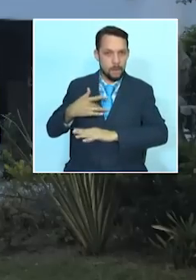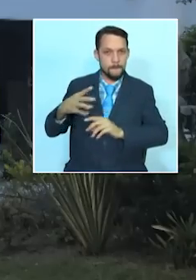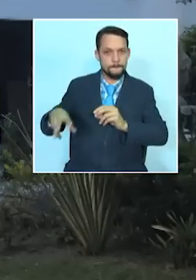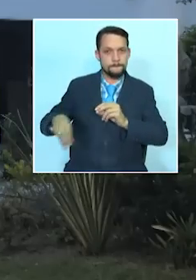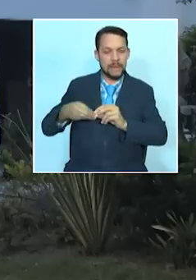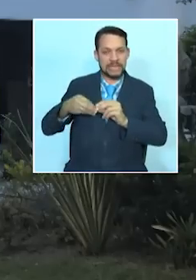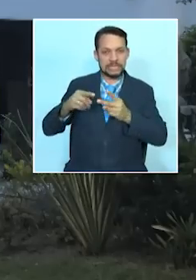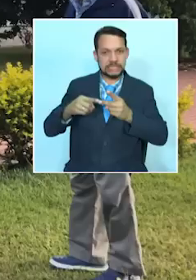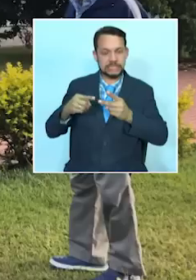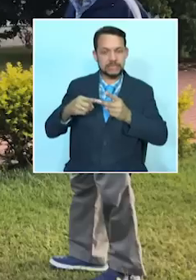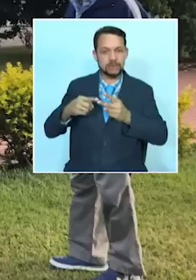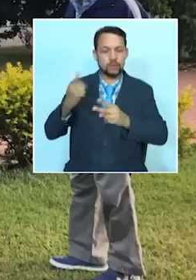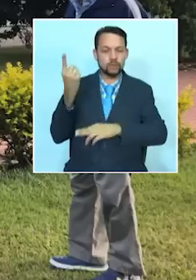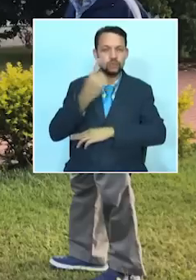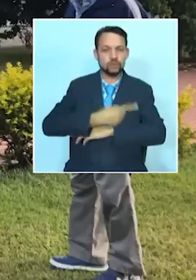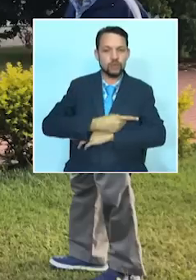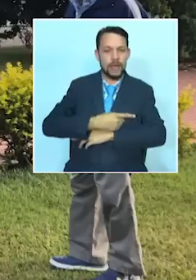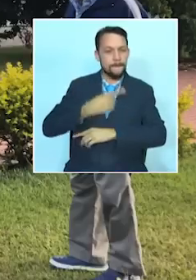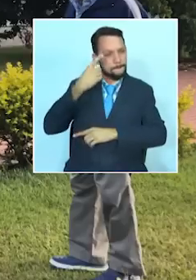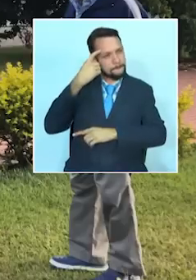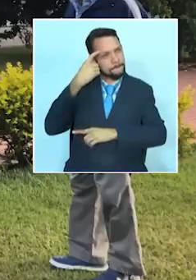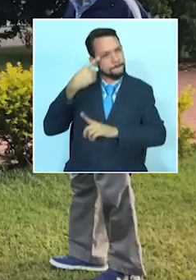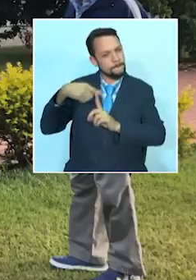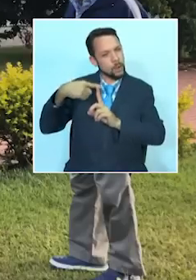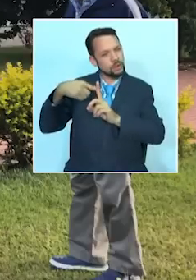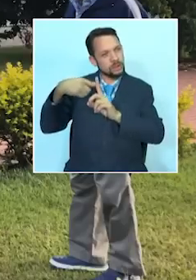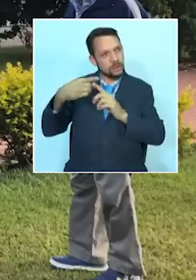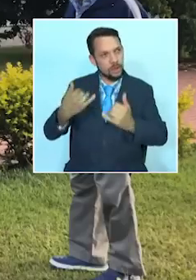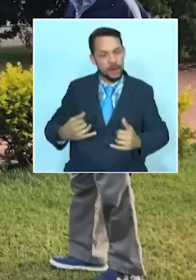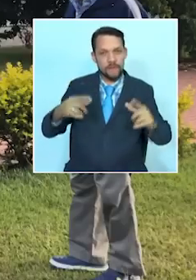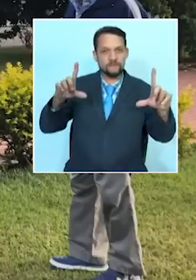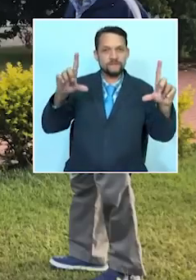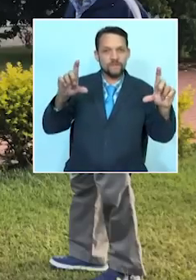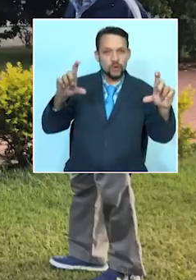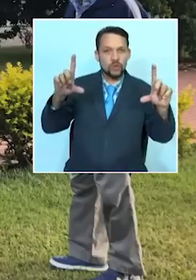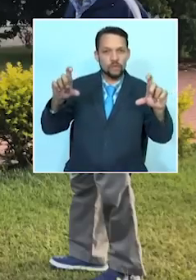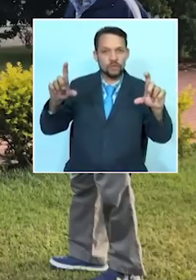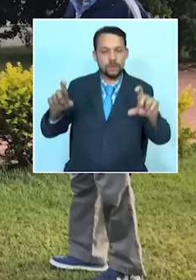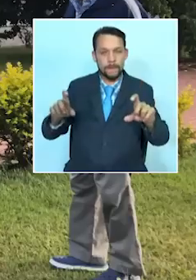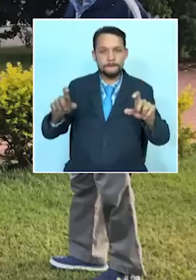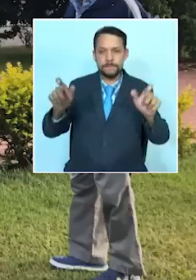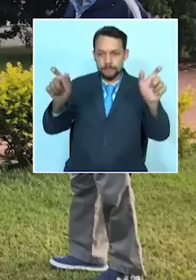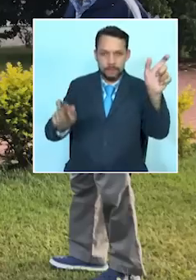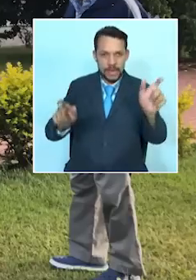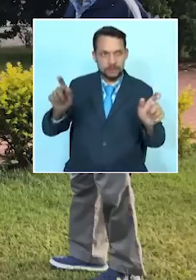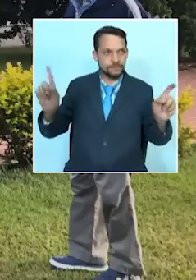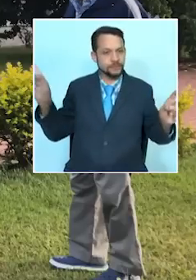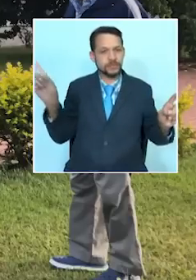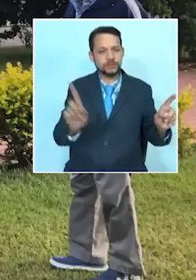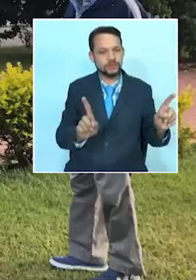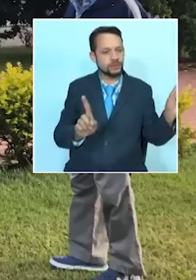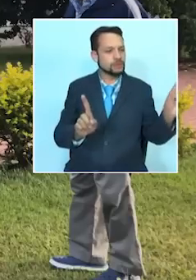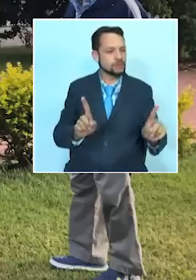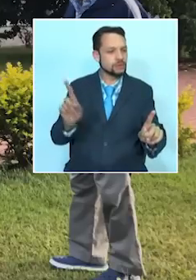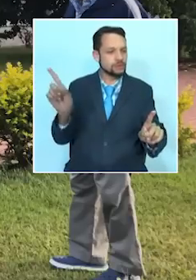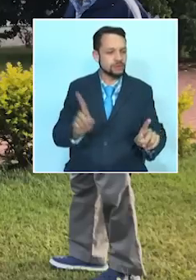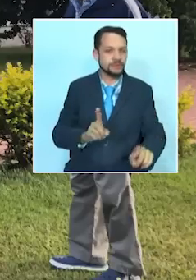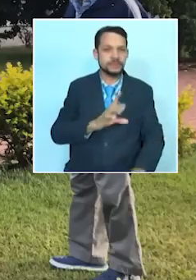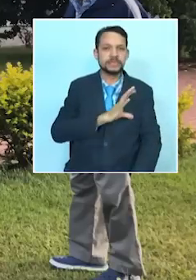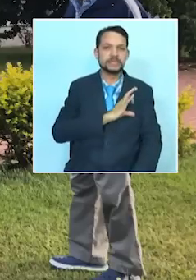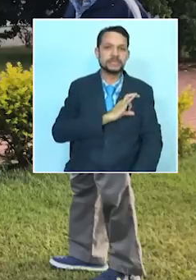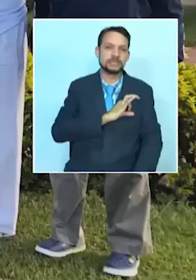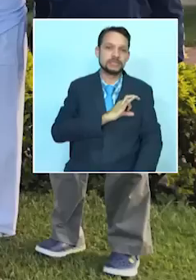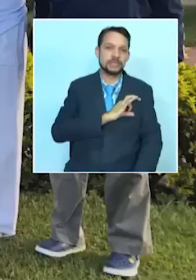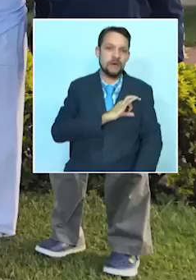maravillosa aquí tenemos algunos de los pacientes que asistieron ellos llegan hacen los dos días el día para tu salud el sábado es cada 15 días